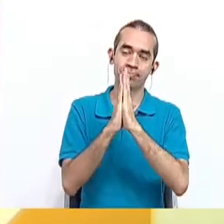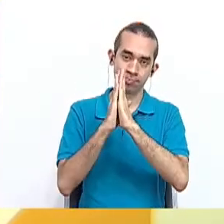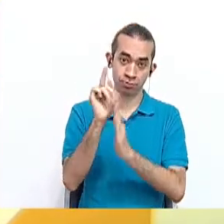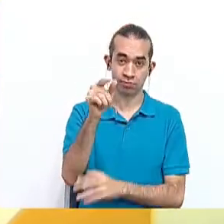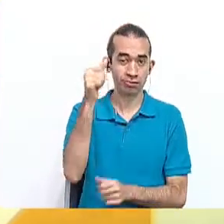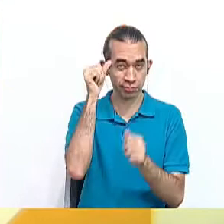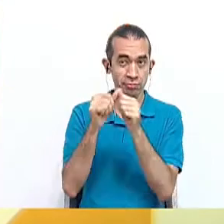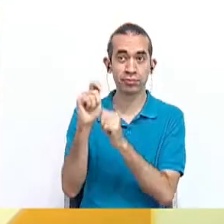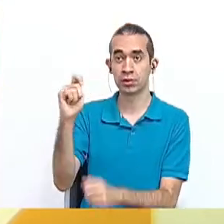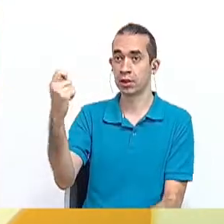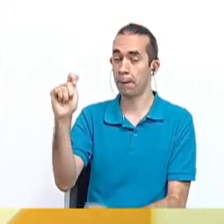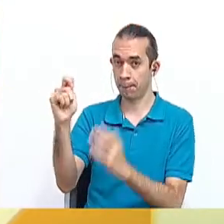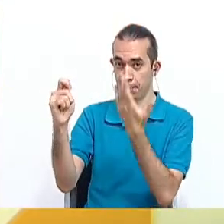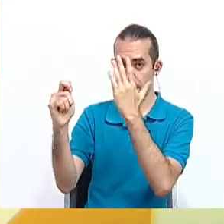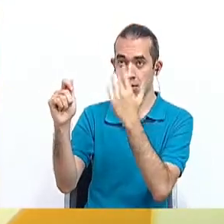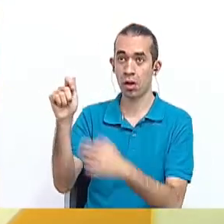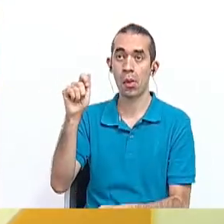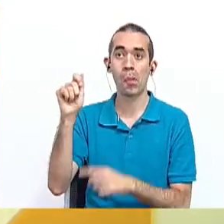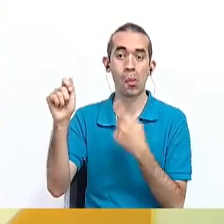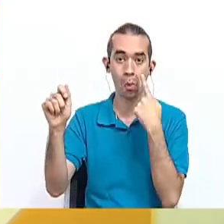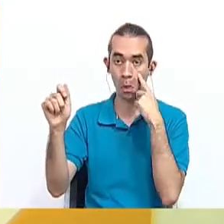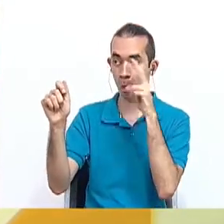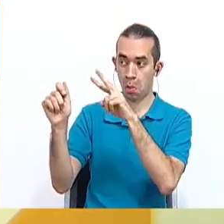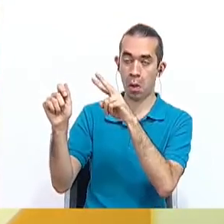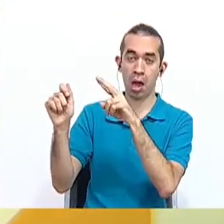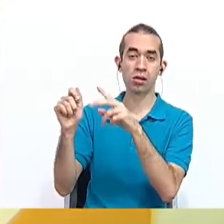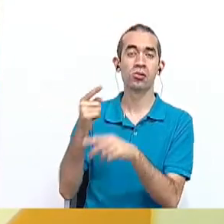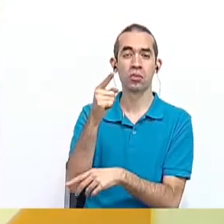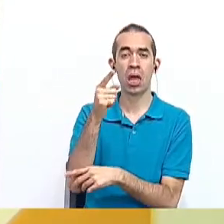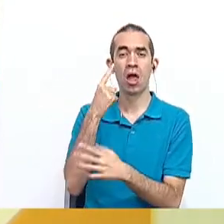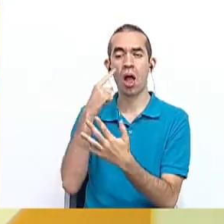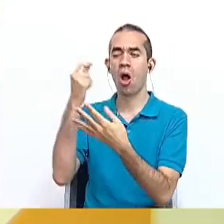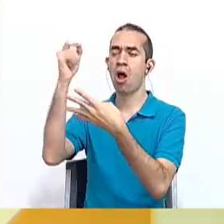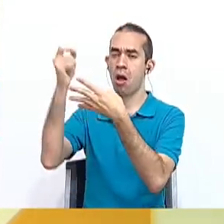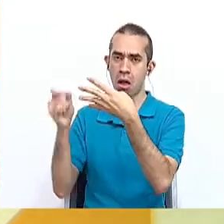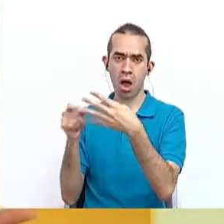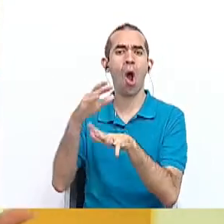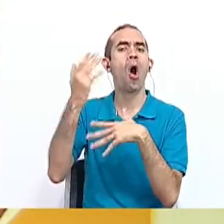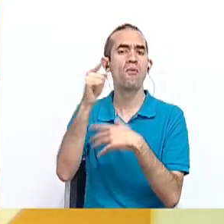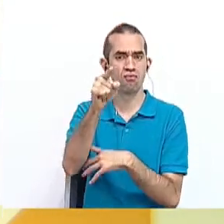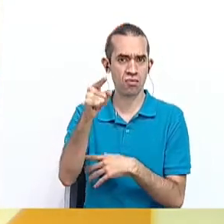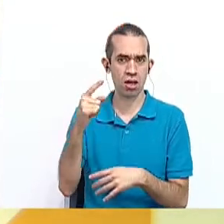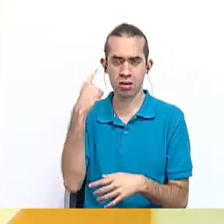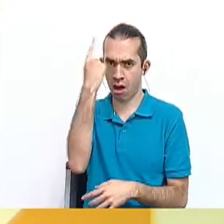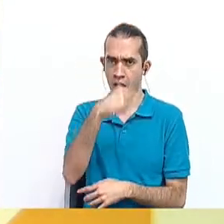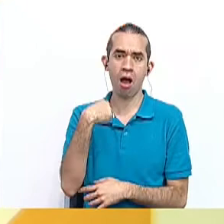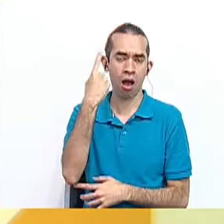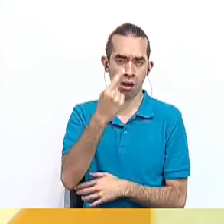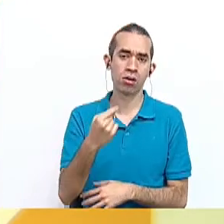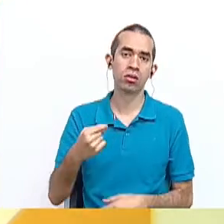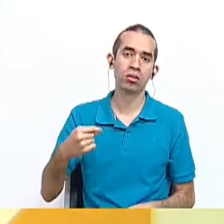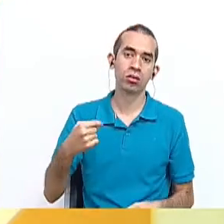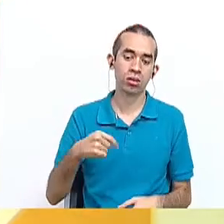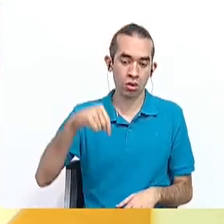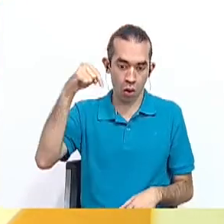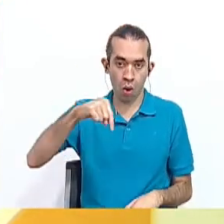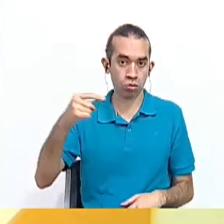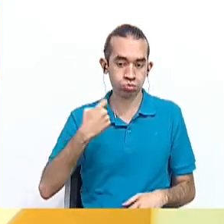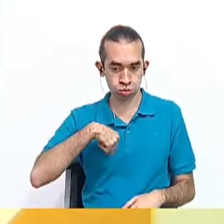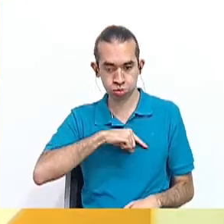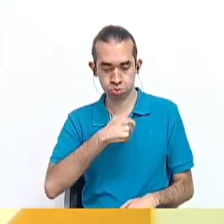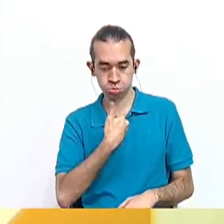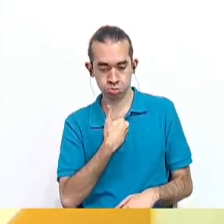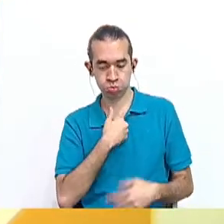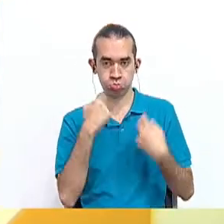un espejo y que revisaran esas características que ustedes tienen en sus rostros, porque hoy nos vamos a autoanalizar nosotros